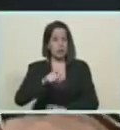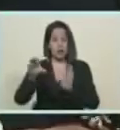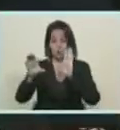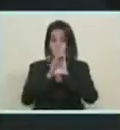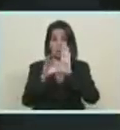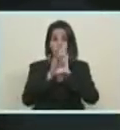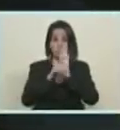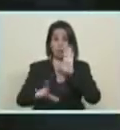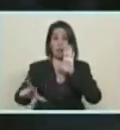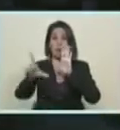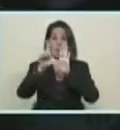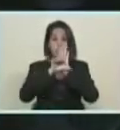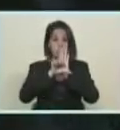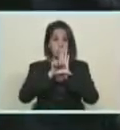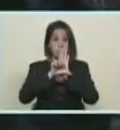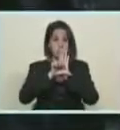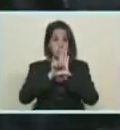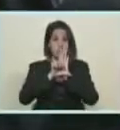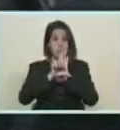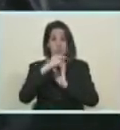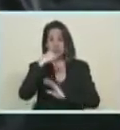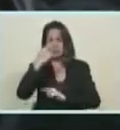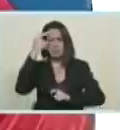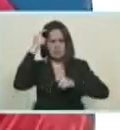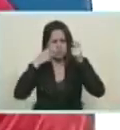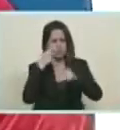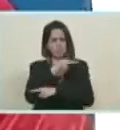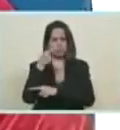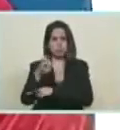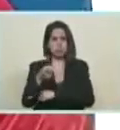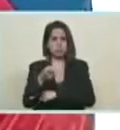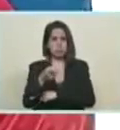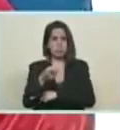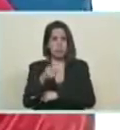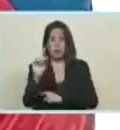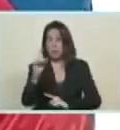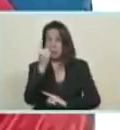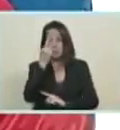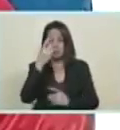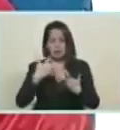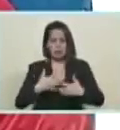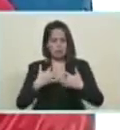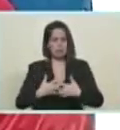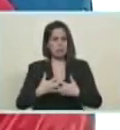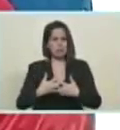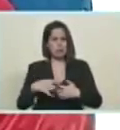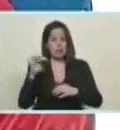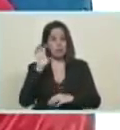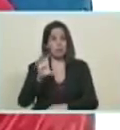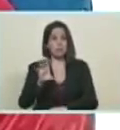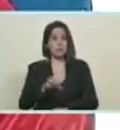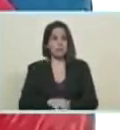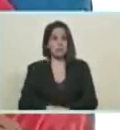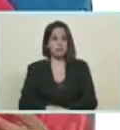constitucionales, legítimos, que el comandante Chávez ordenó hacer en la principal industria del país,